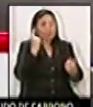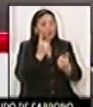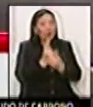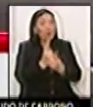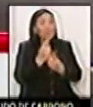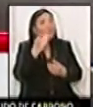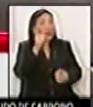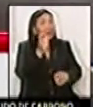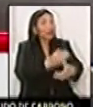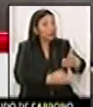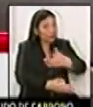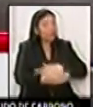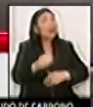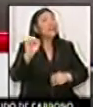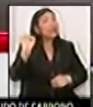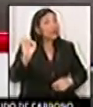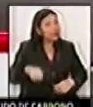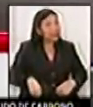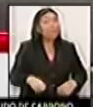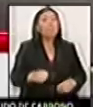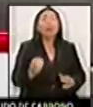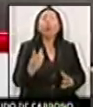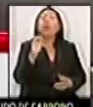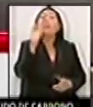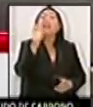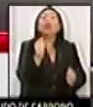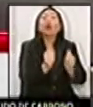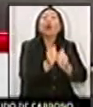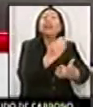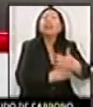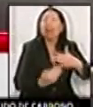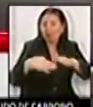para discapacidad. Siempre hay por lo menos una persona